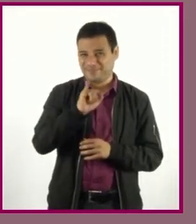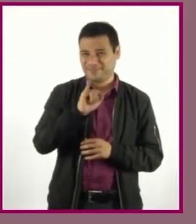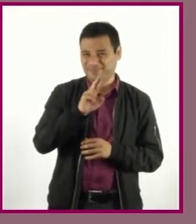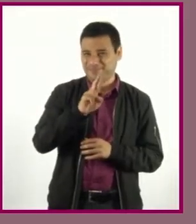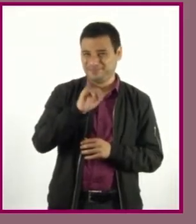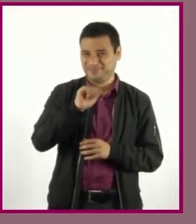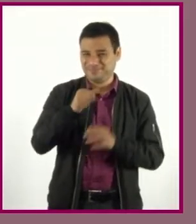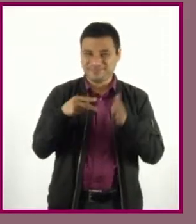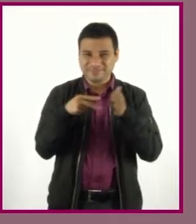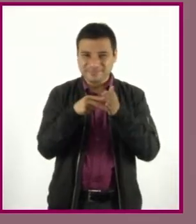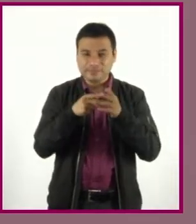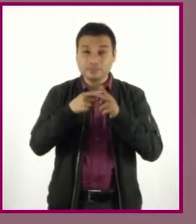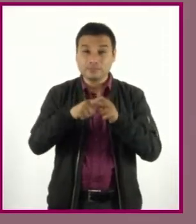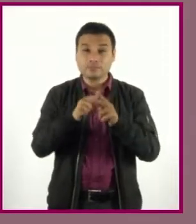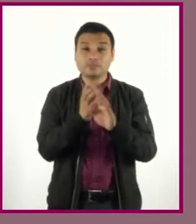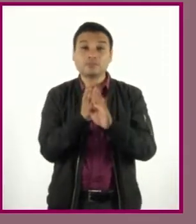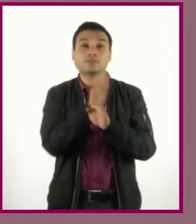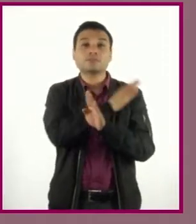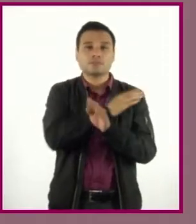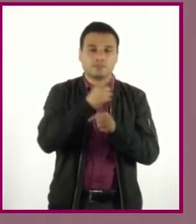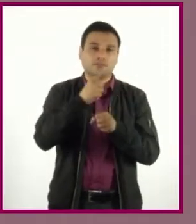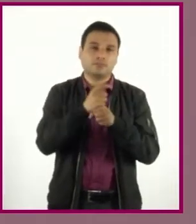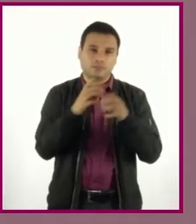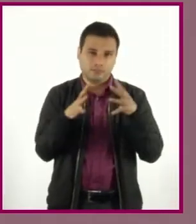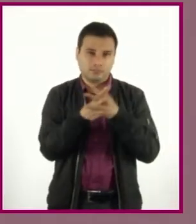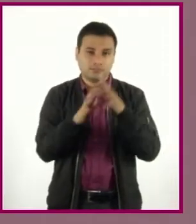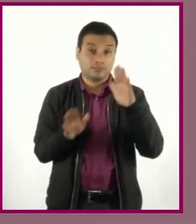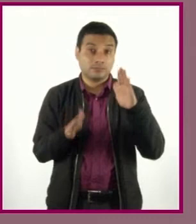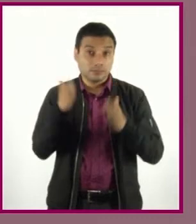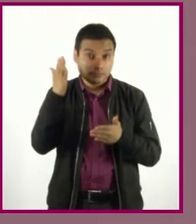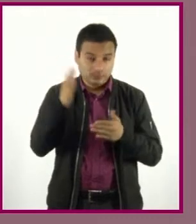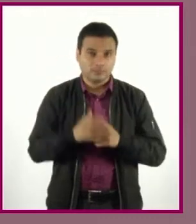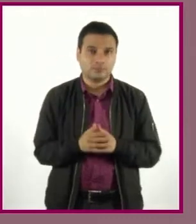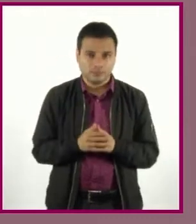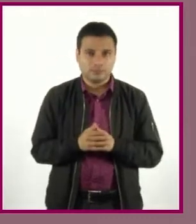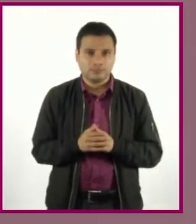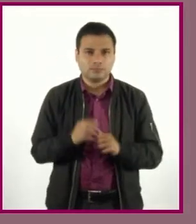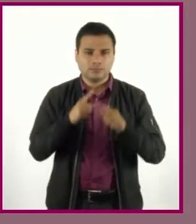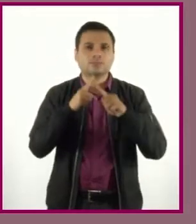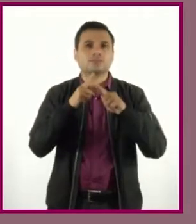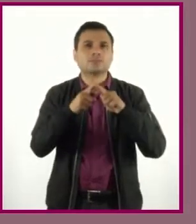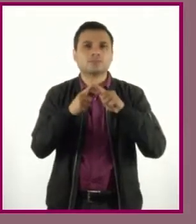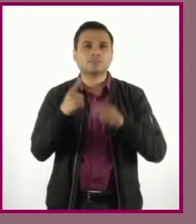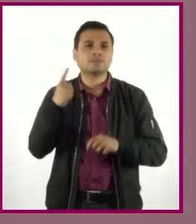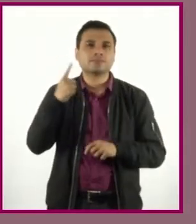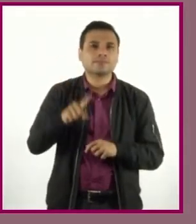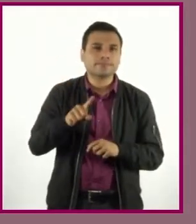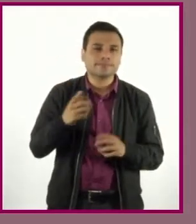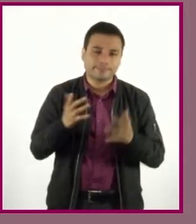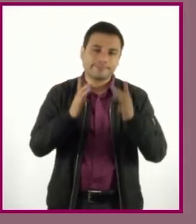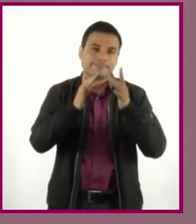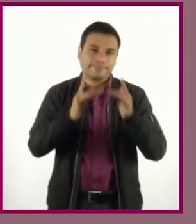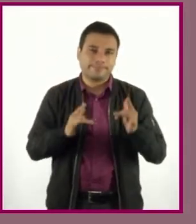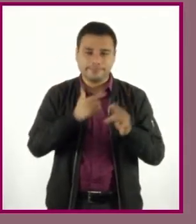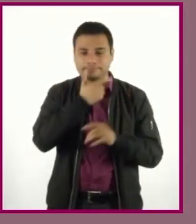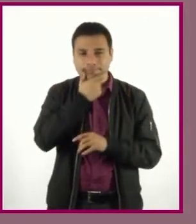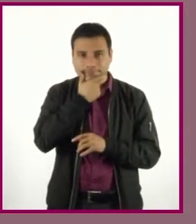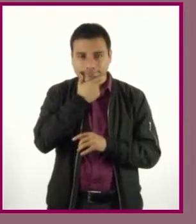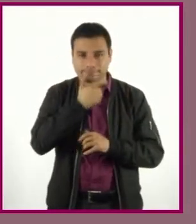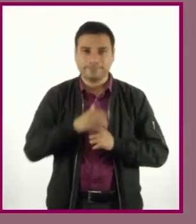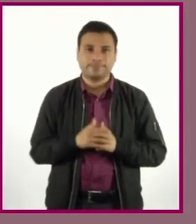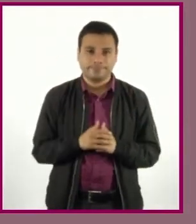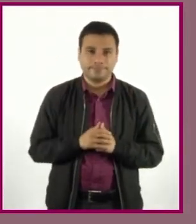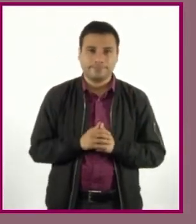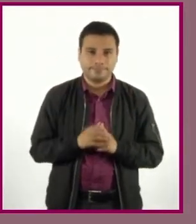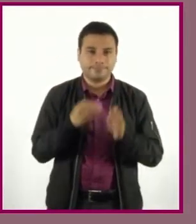país data desde finales de la Primera Guerra Mundial, y sus fronteras fueron impuestas a conveniencia de Francia e Inglaterra, sin